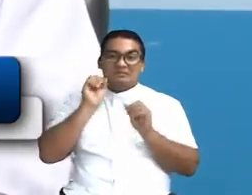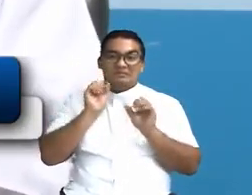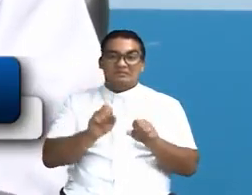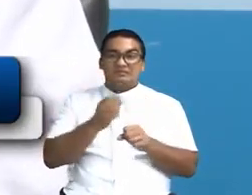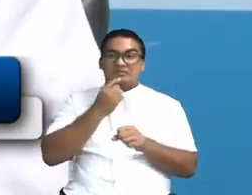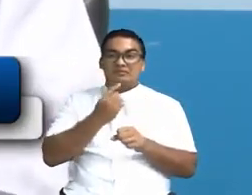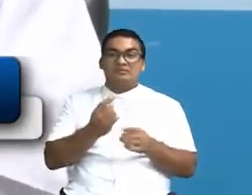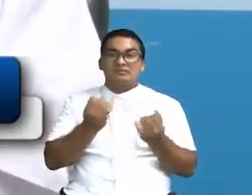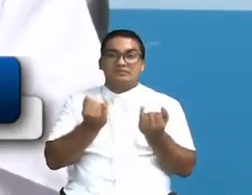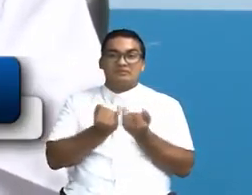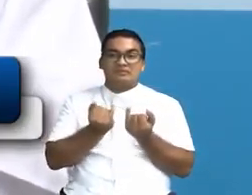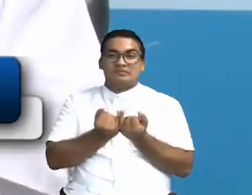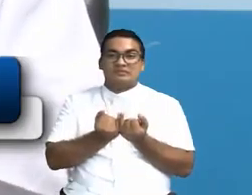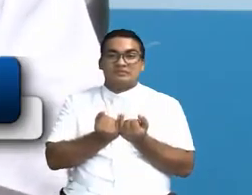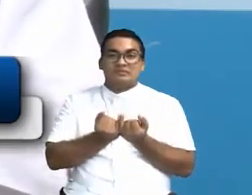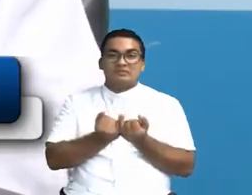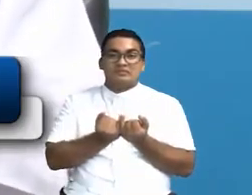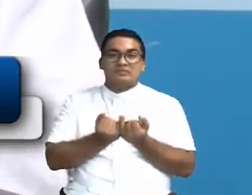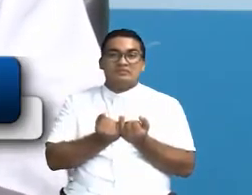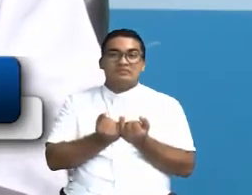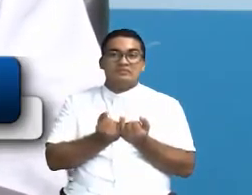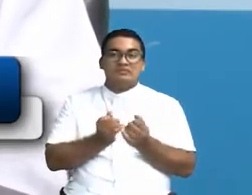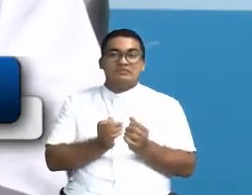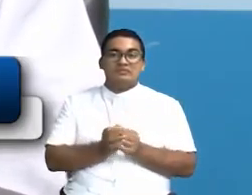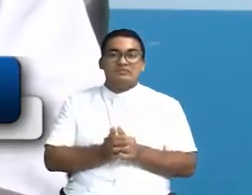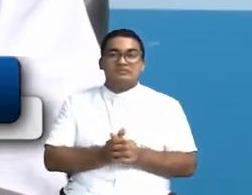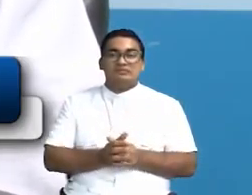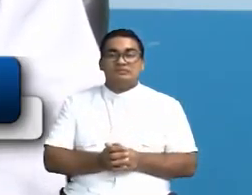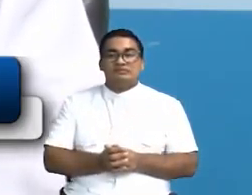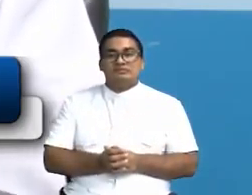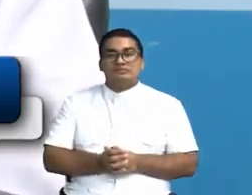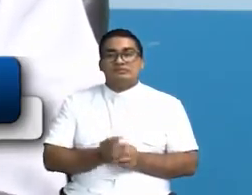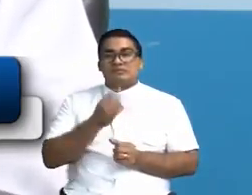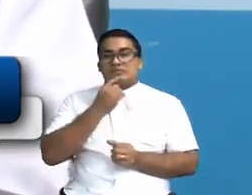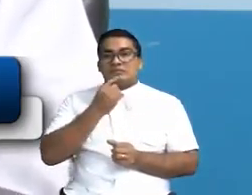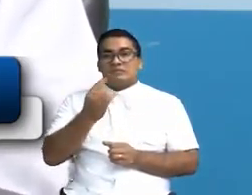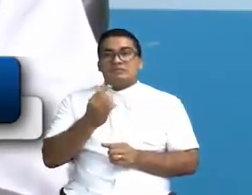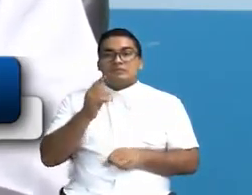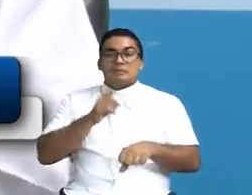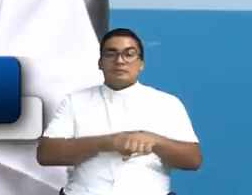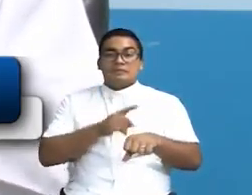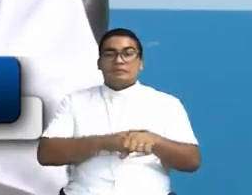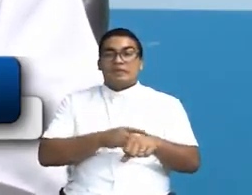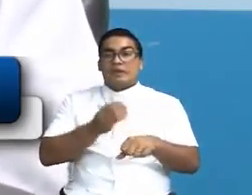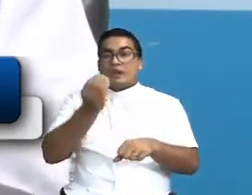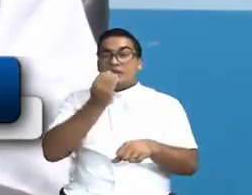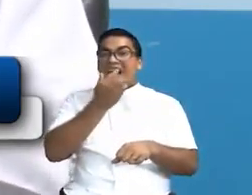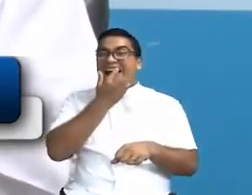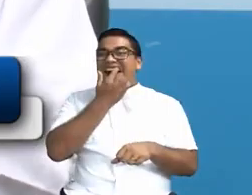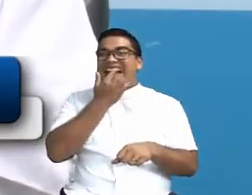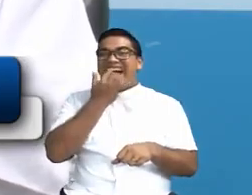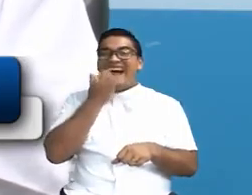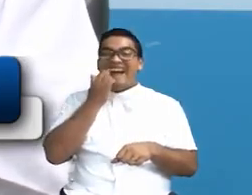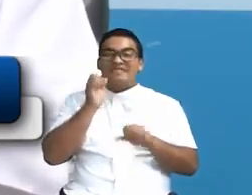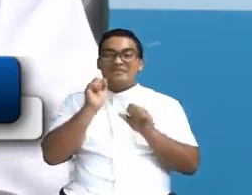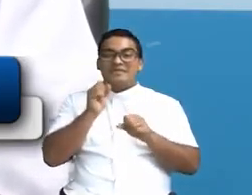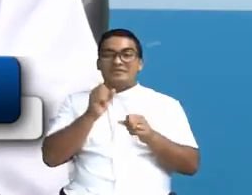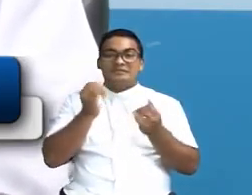mayor contaminación porque el tiempo que ese residuo de alimento pasó en ese espacio dental, eso